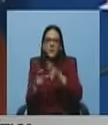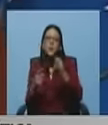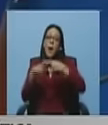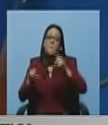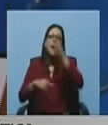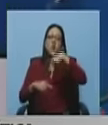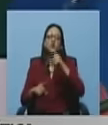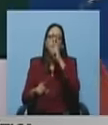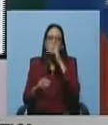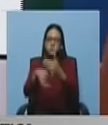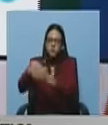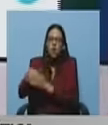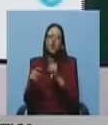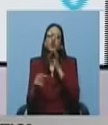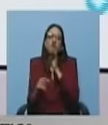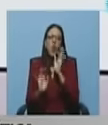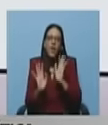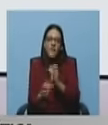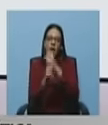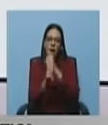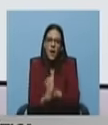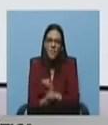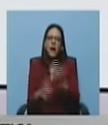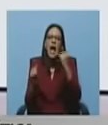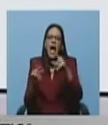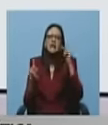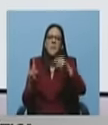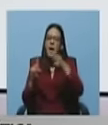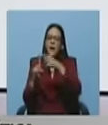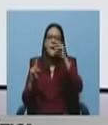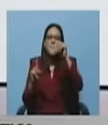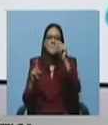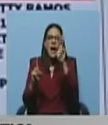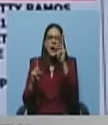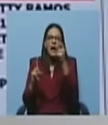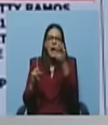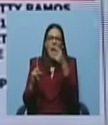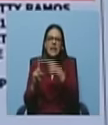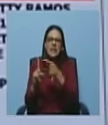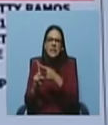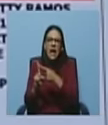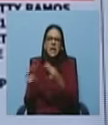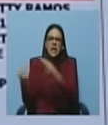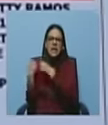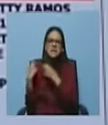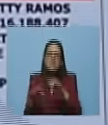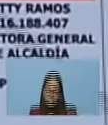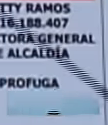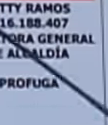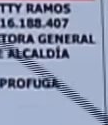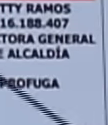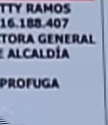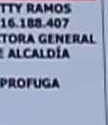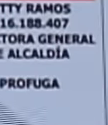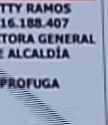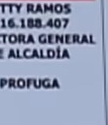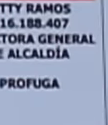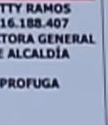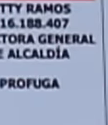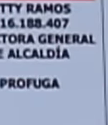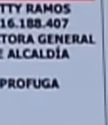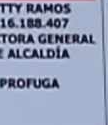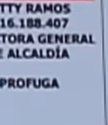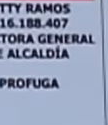aquí, la señora Margarita Senza, directora general de la Secretaría Privada del Alcalde, está capturada, Diana